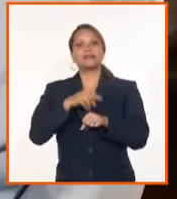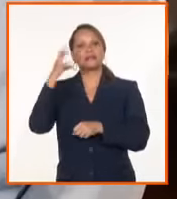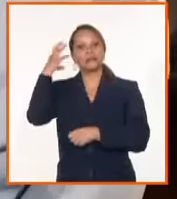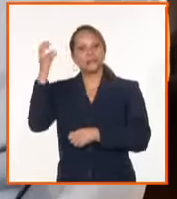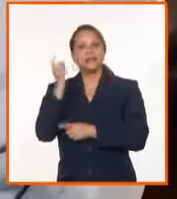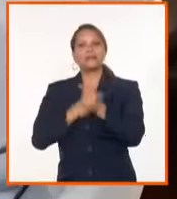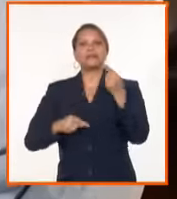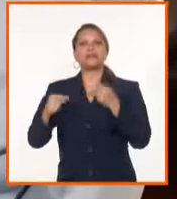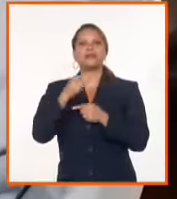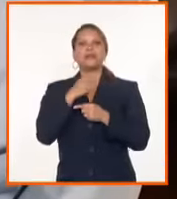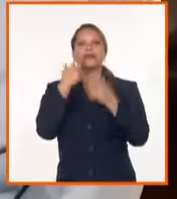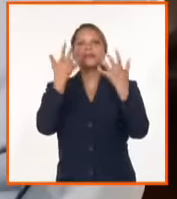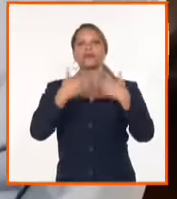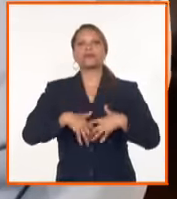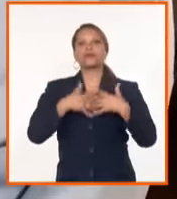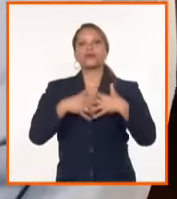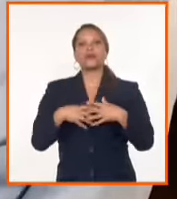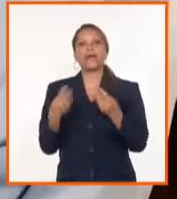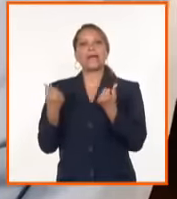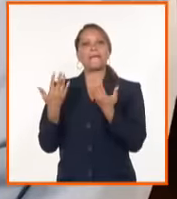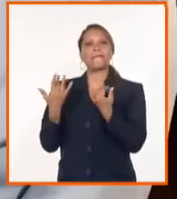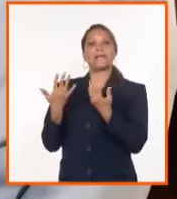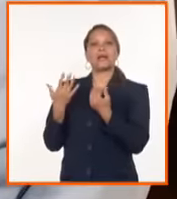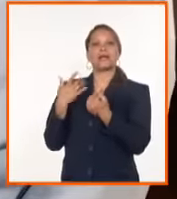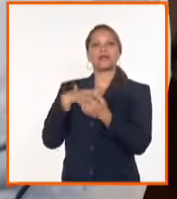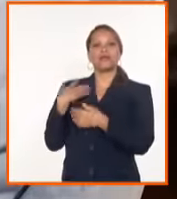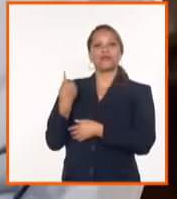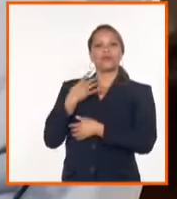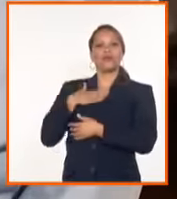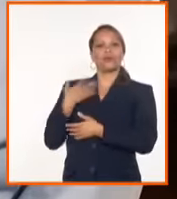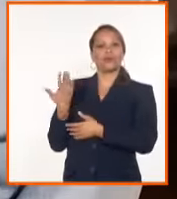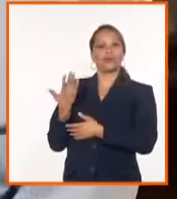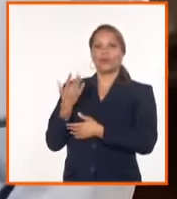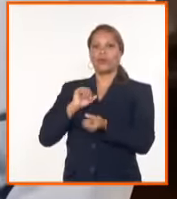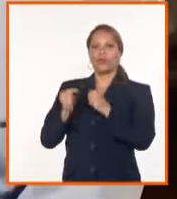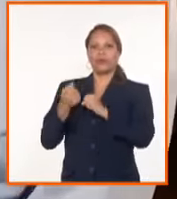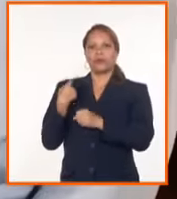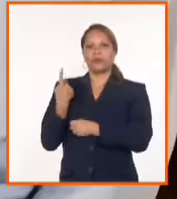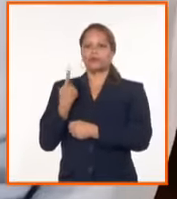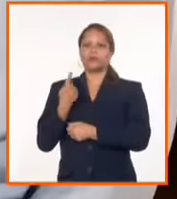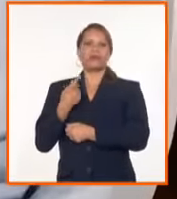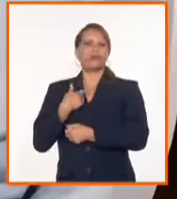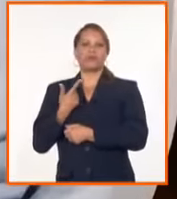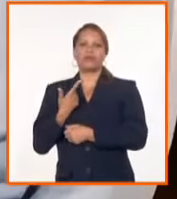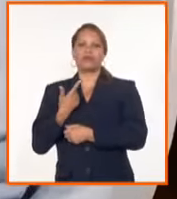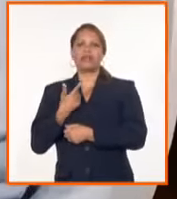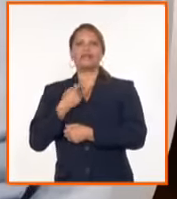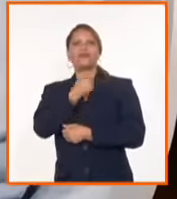principales medios de producción no están en manos del sector privado, ni se gestionan por el sector privado.